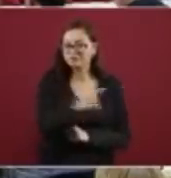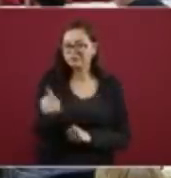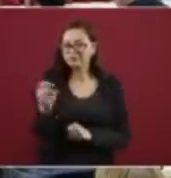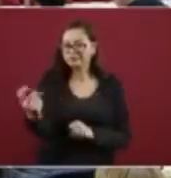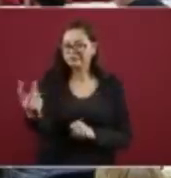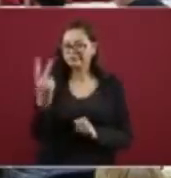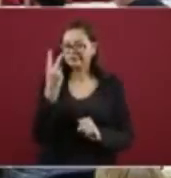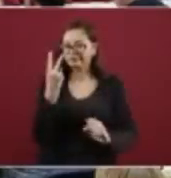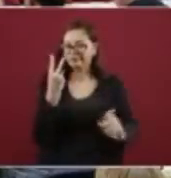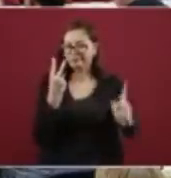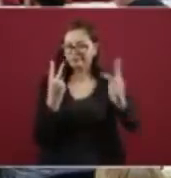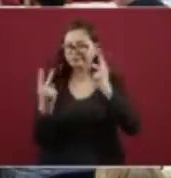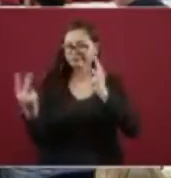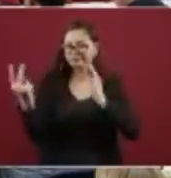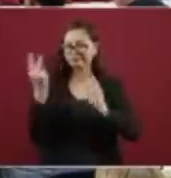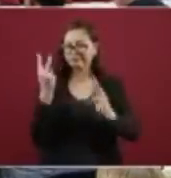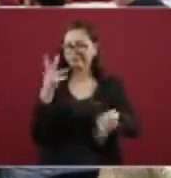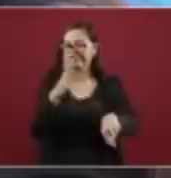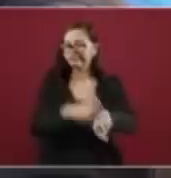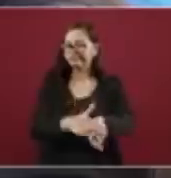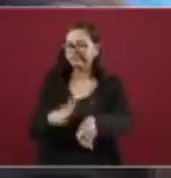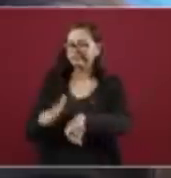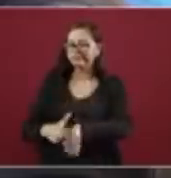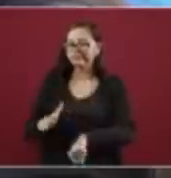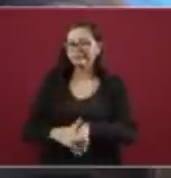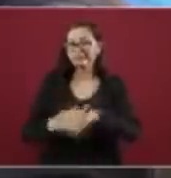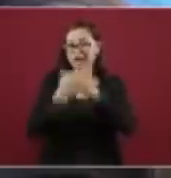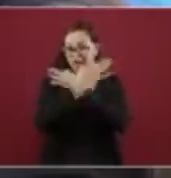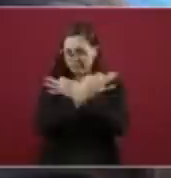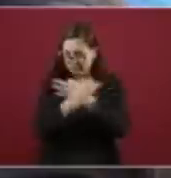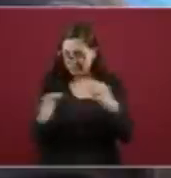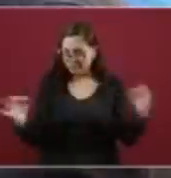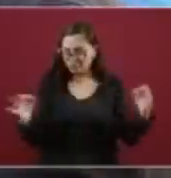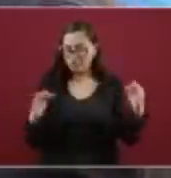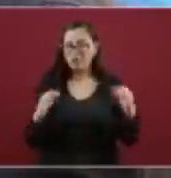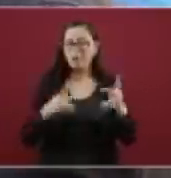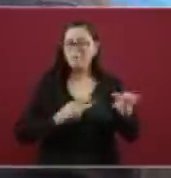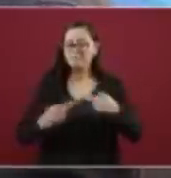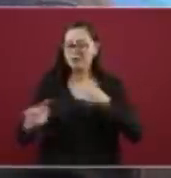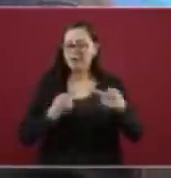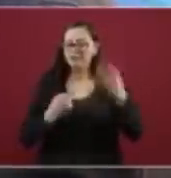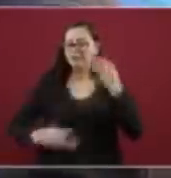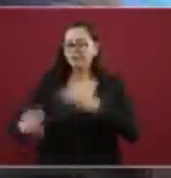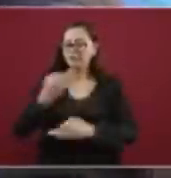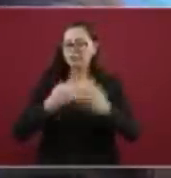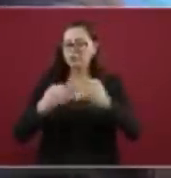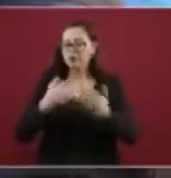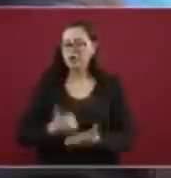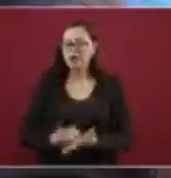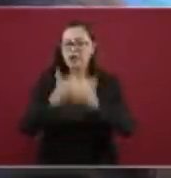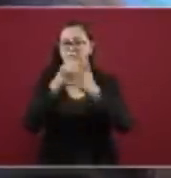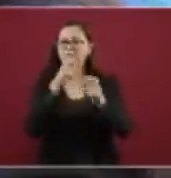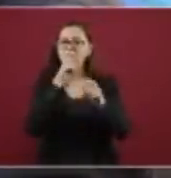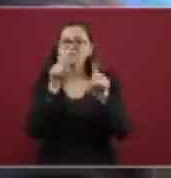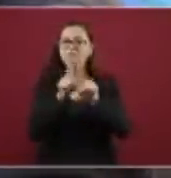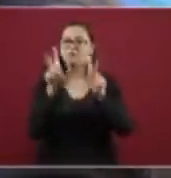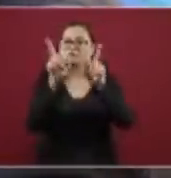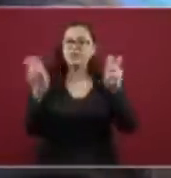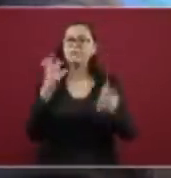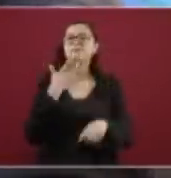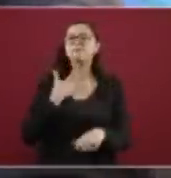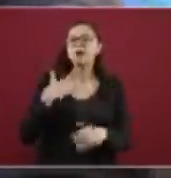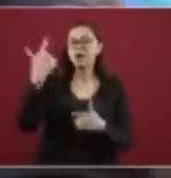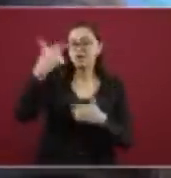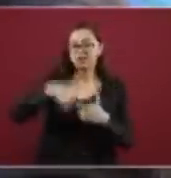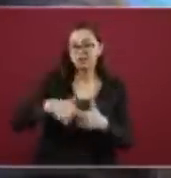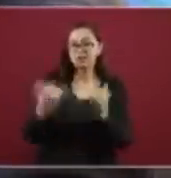ya todos ayudemos también en este plan, así como se ayudó con lo del huachicol, que nos